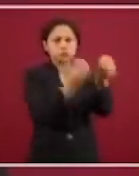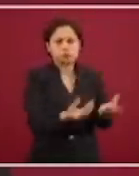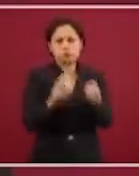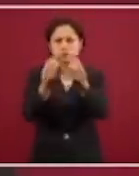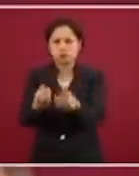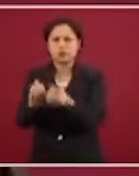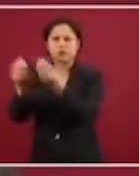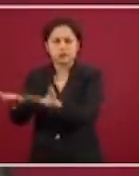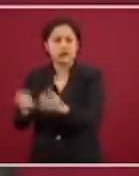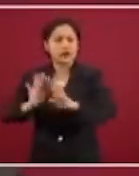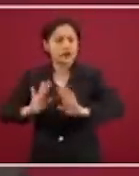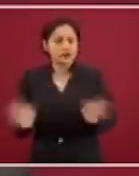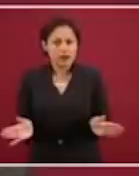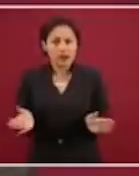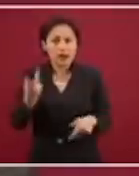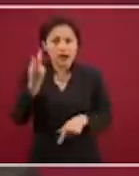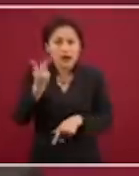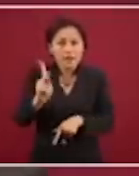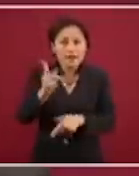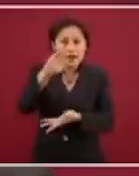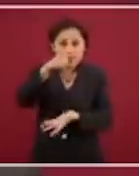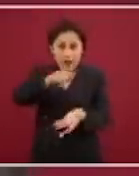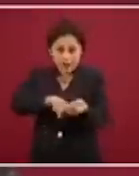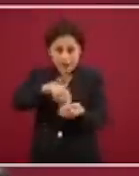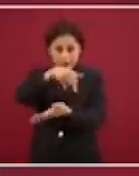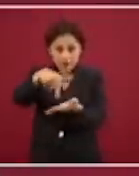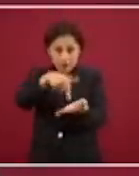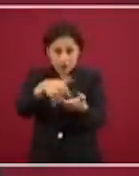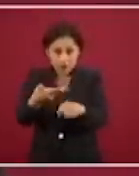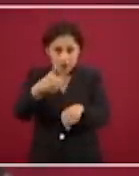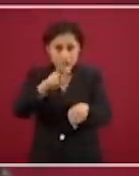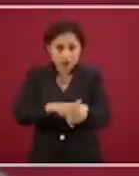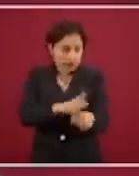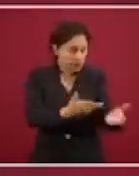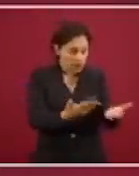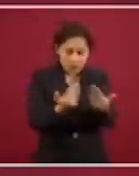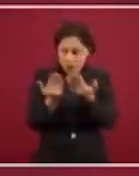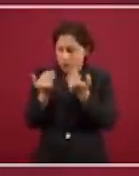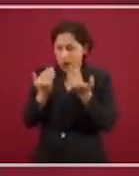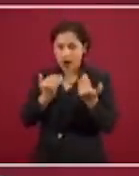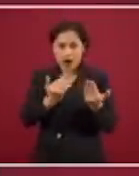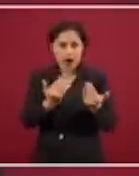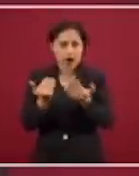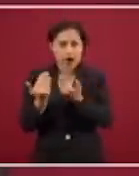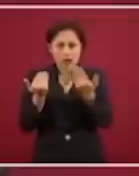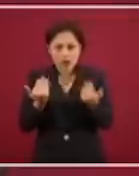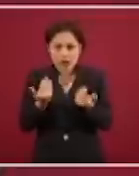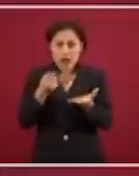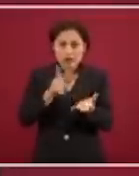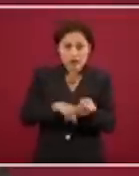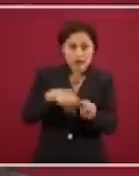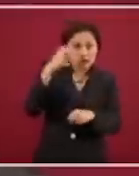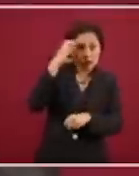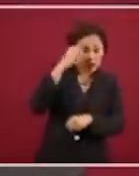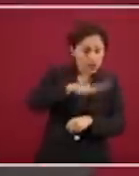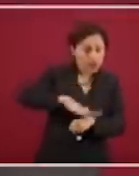entregados. Si localmente no llegan a donde deben estar, que es en la cama del paciente para